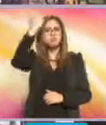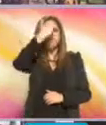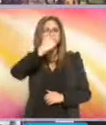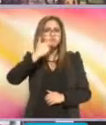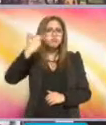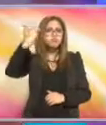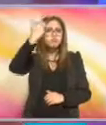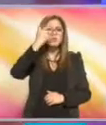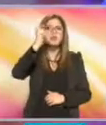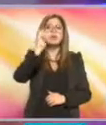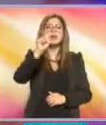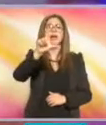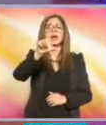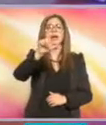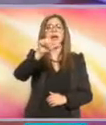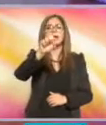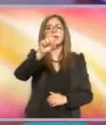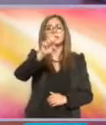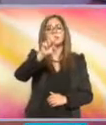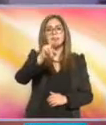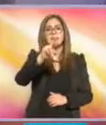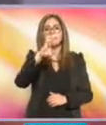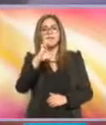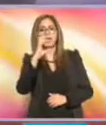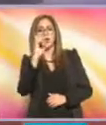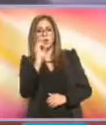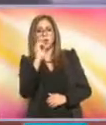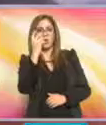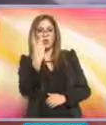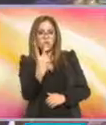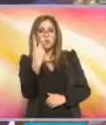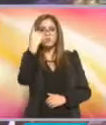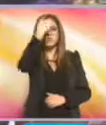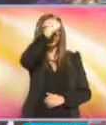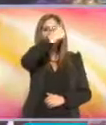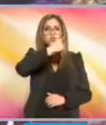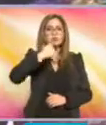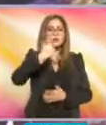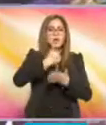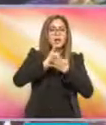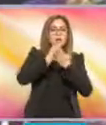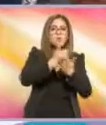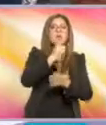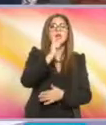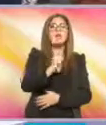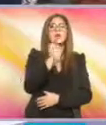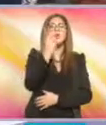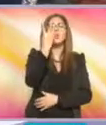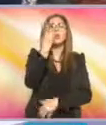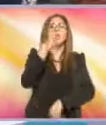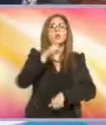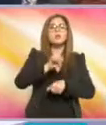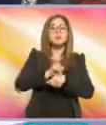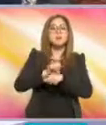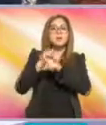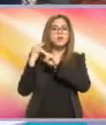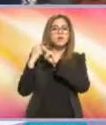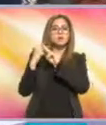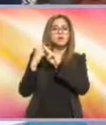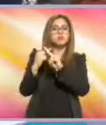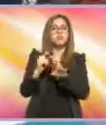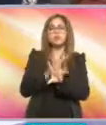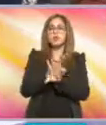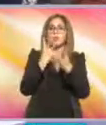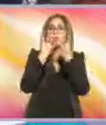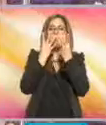una sesión de láser CO2 fraccionado es equivalente a utilizar el tratamiento por 4 semanas. ¡Wow! 4 semanas nada más, es muy poco.